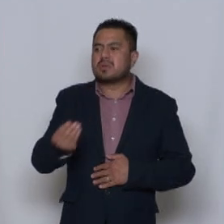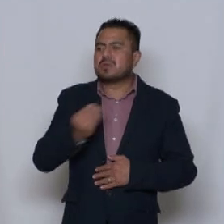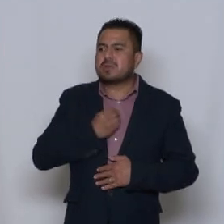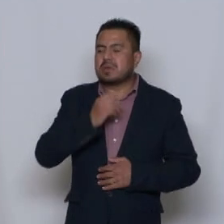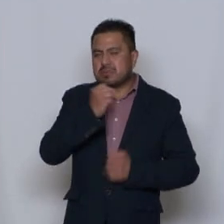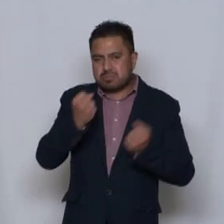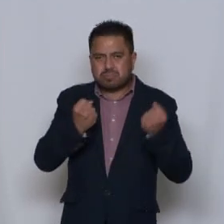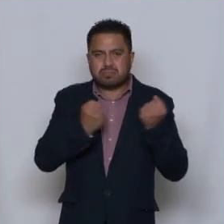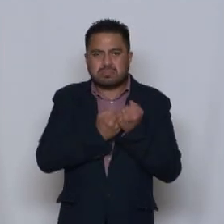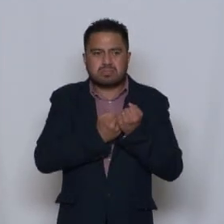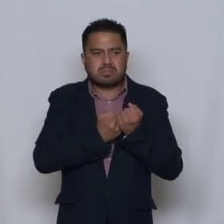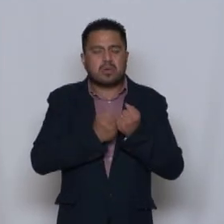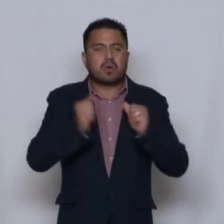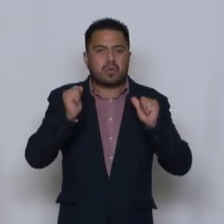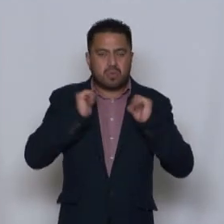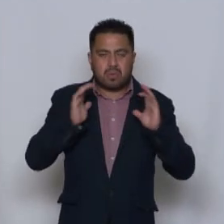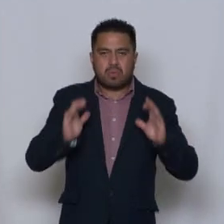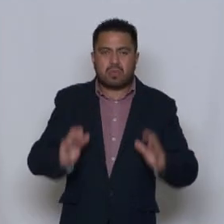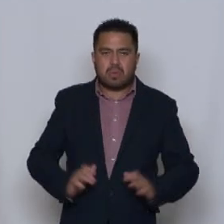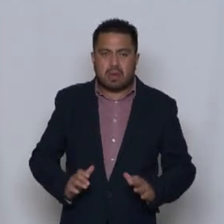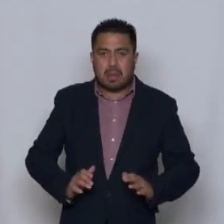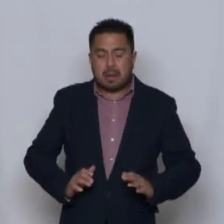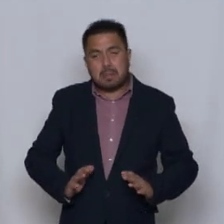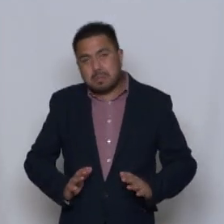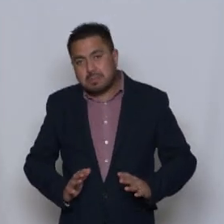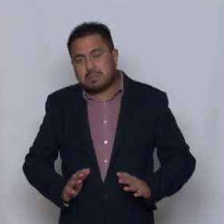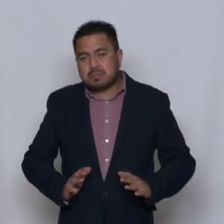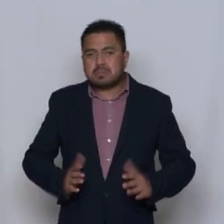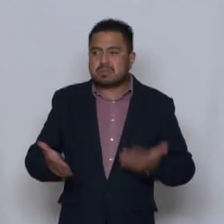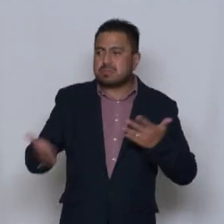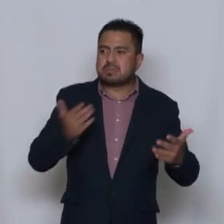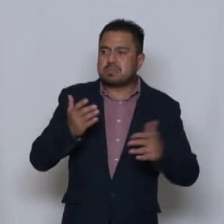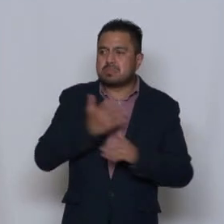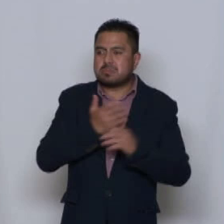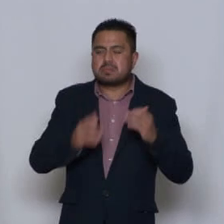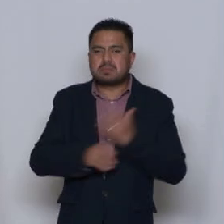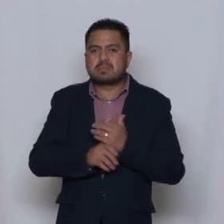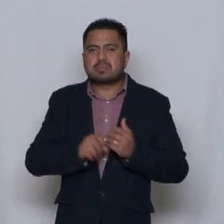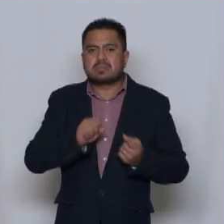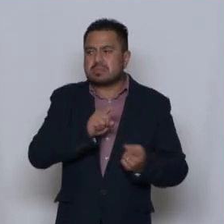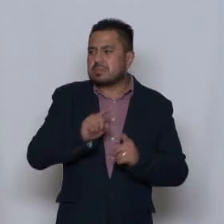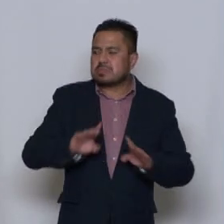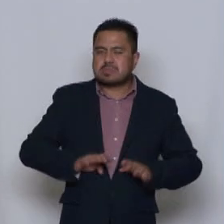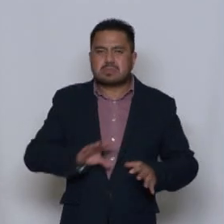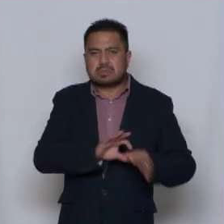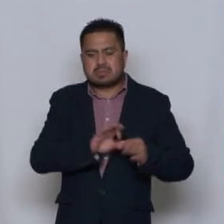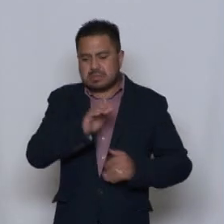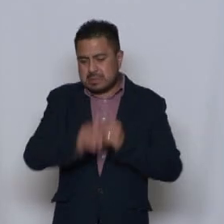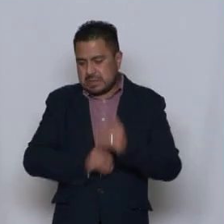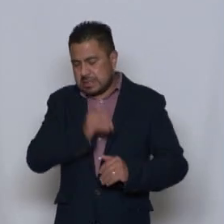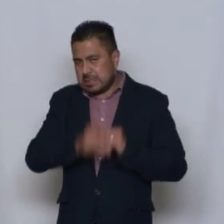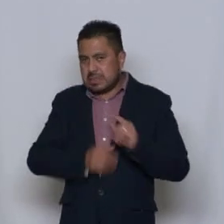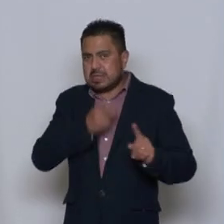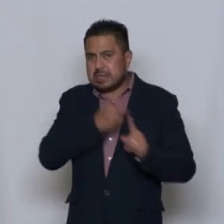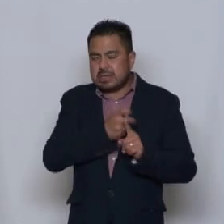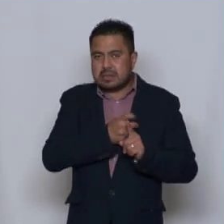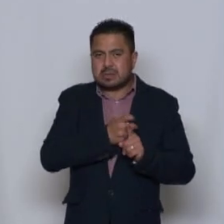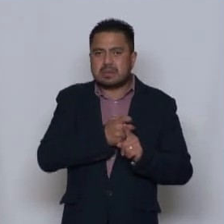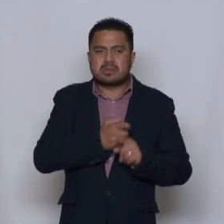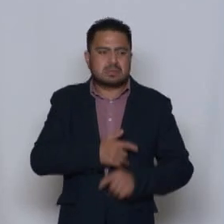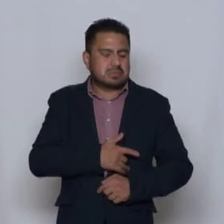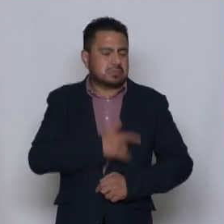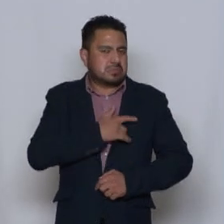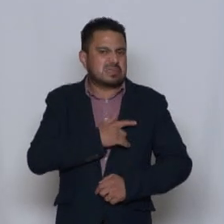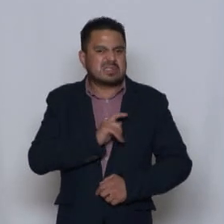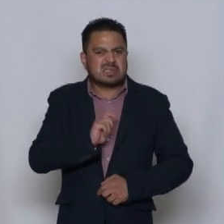sustentación al cuerpo en ambos casos. Y yo creo que las similitudes ahí acaban, en el sentido